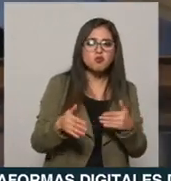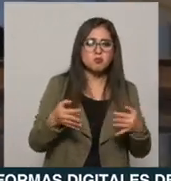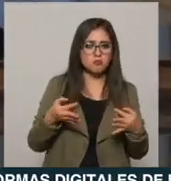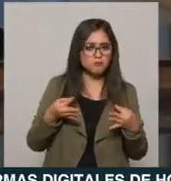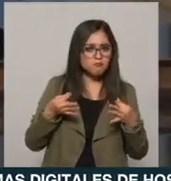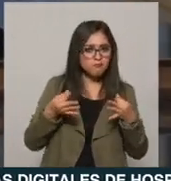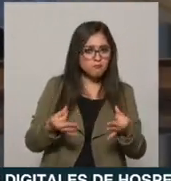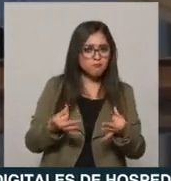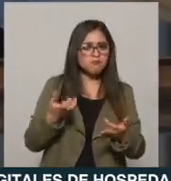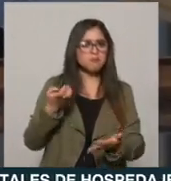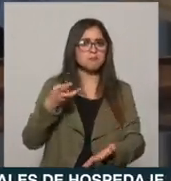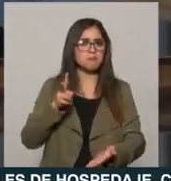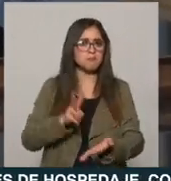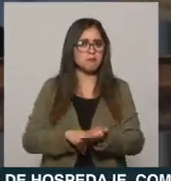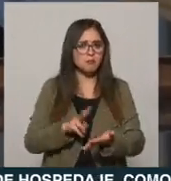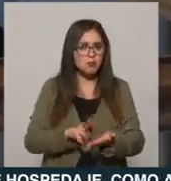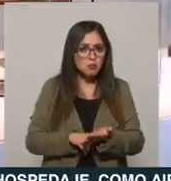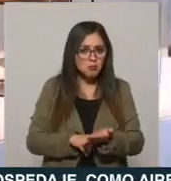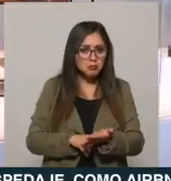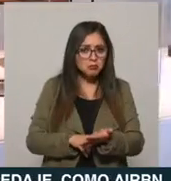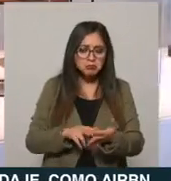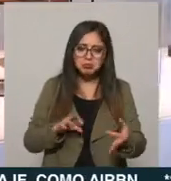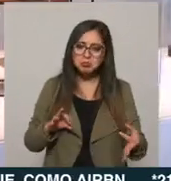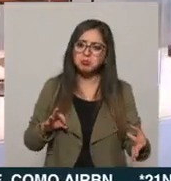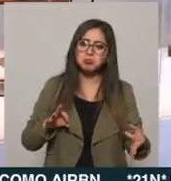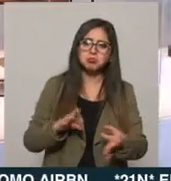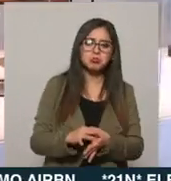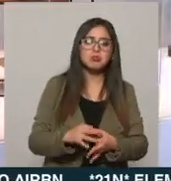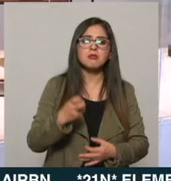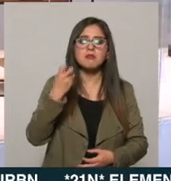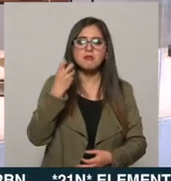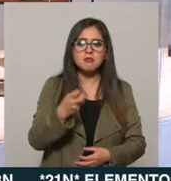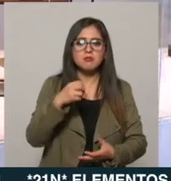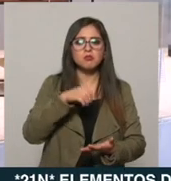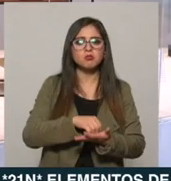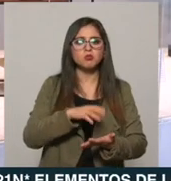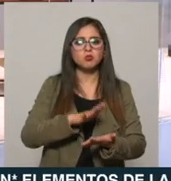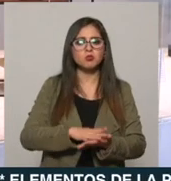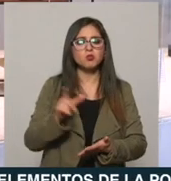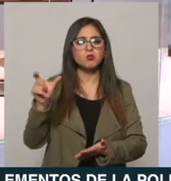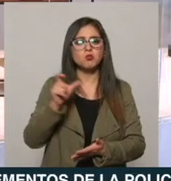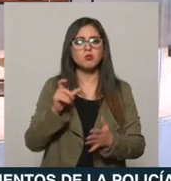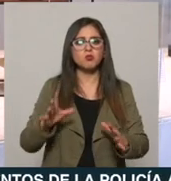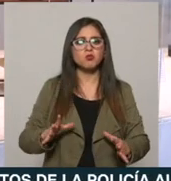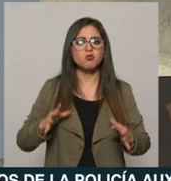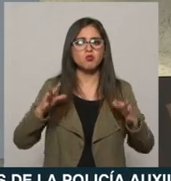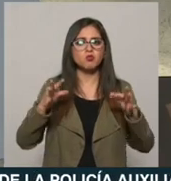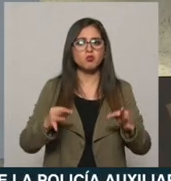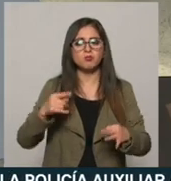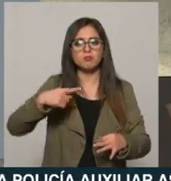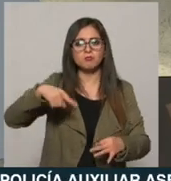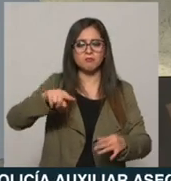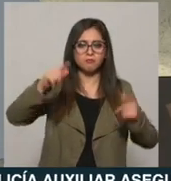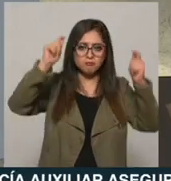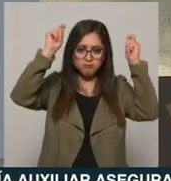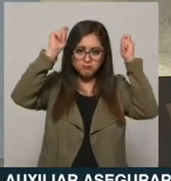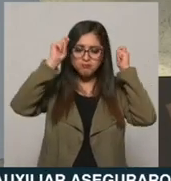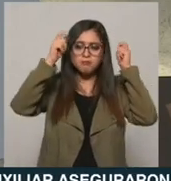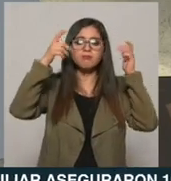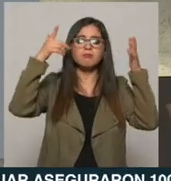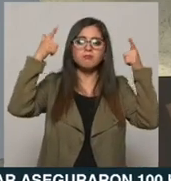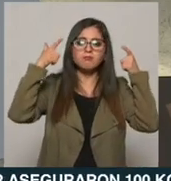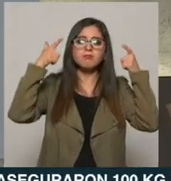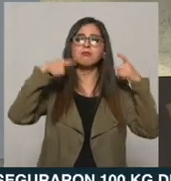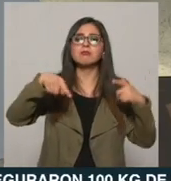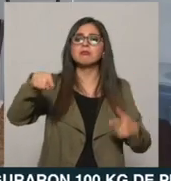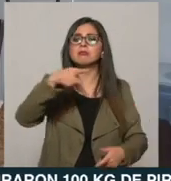y precio no están peleados, y así quedó comprobado desde la fundación de la sombrerería, que a 170 años